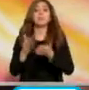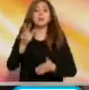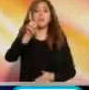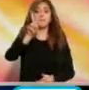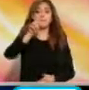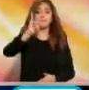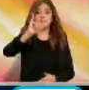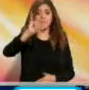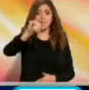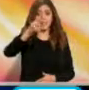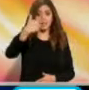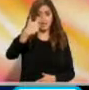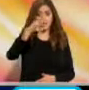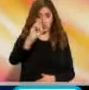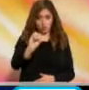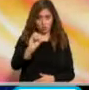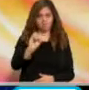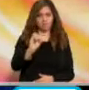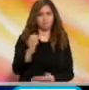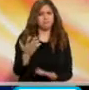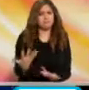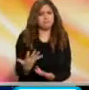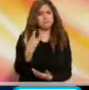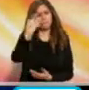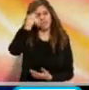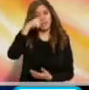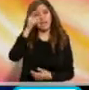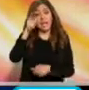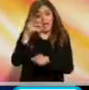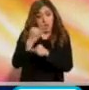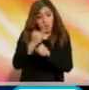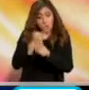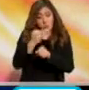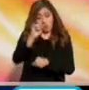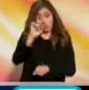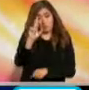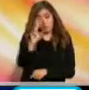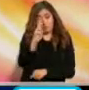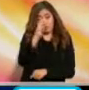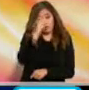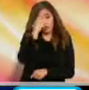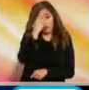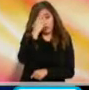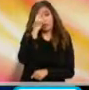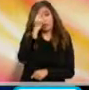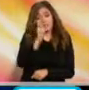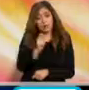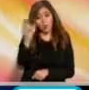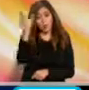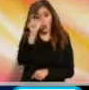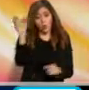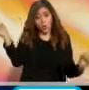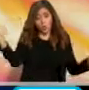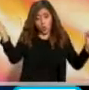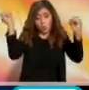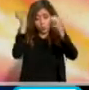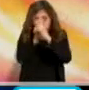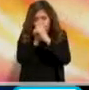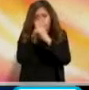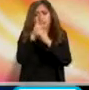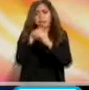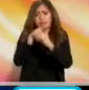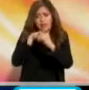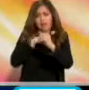Virgo nos viene a recordar algo. Que en lo oscuro hay luz. Y que así sea